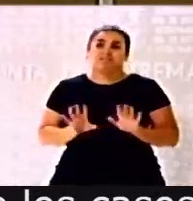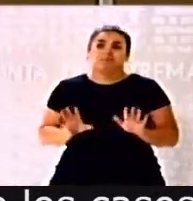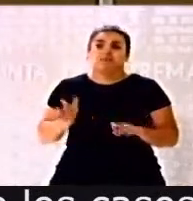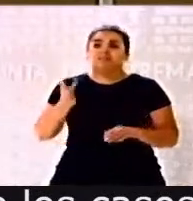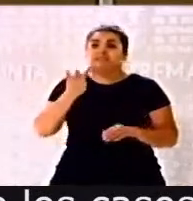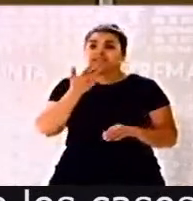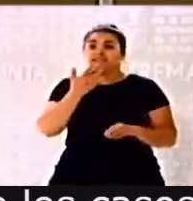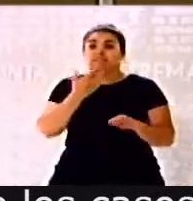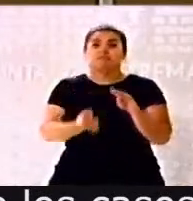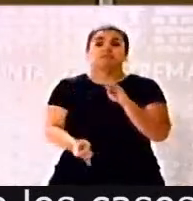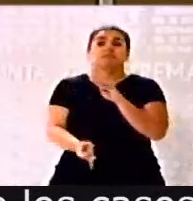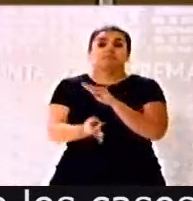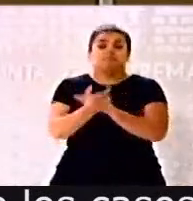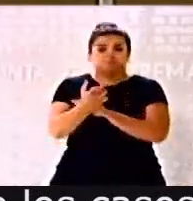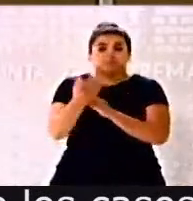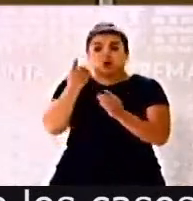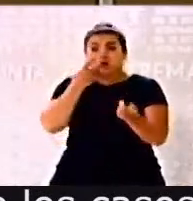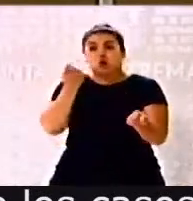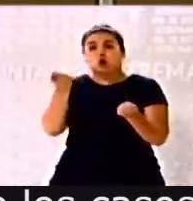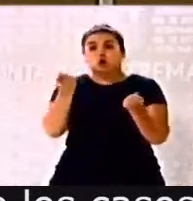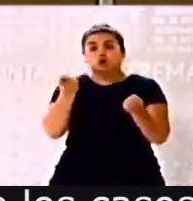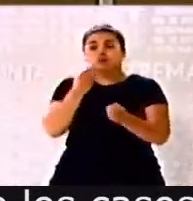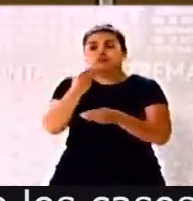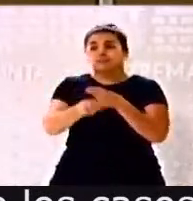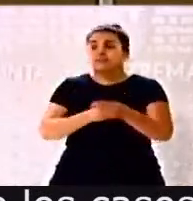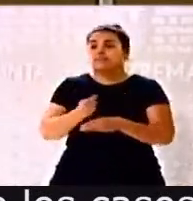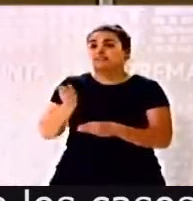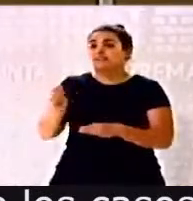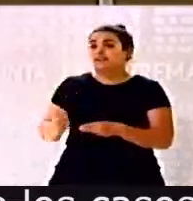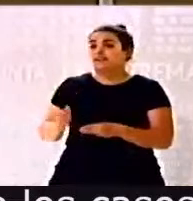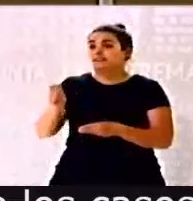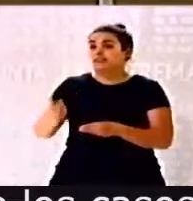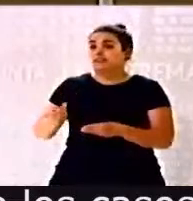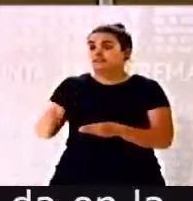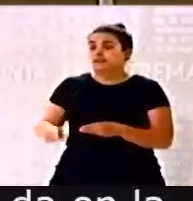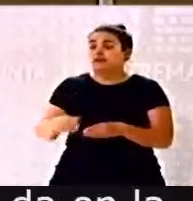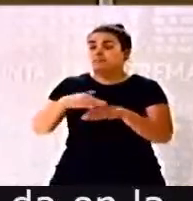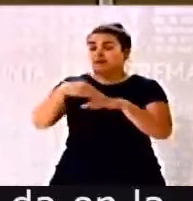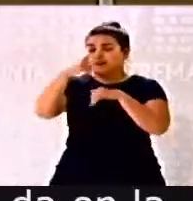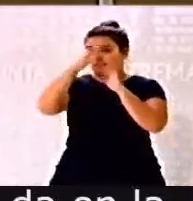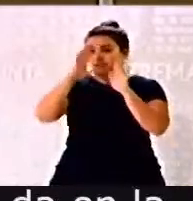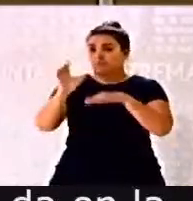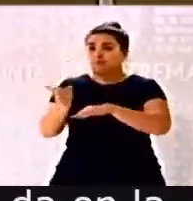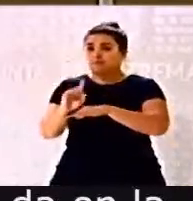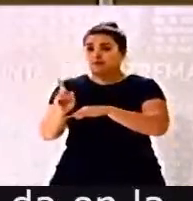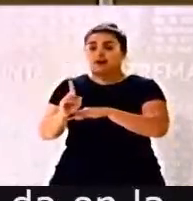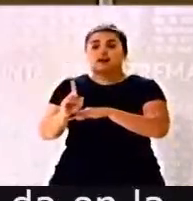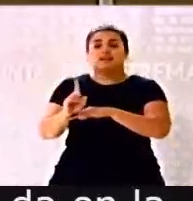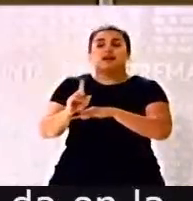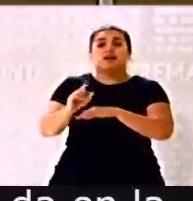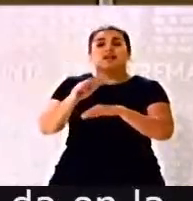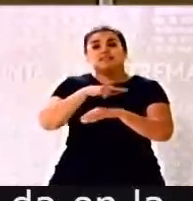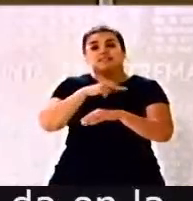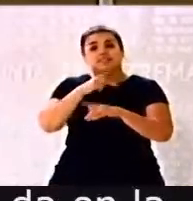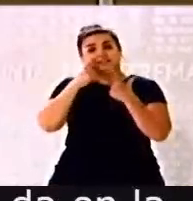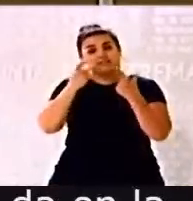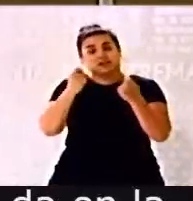se produce en la vigilancia que se realiza habitualmente por parte de la atención primaria de salud o por parte de las urgencias